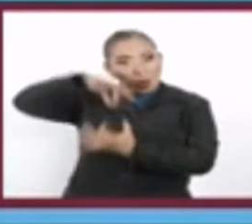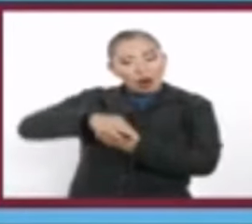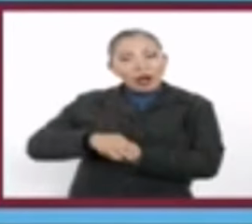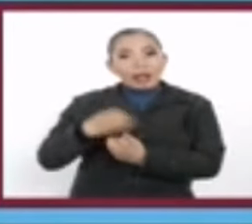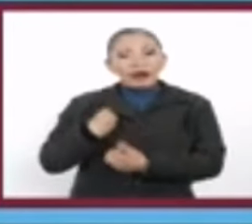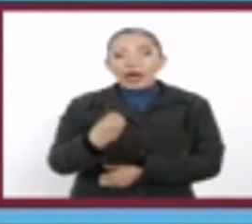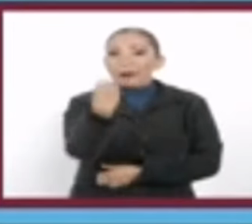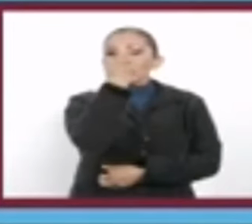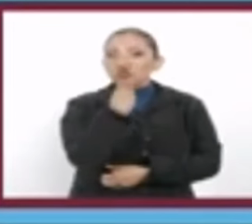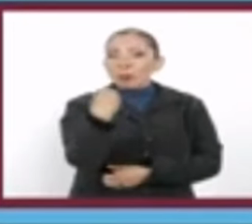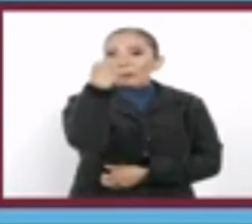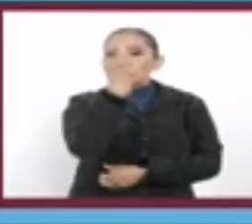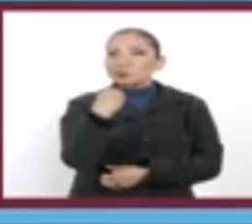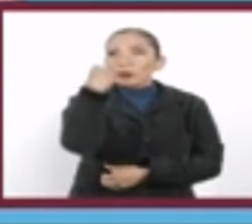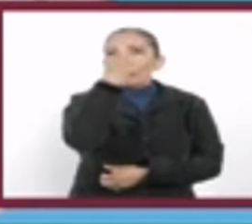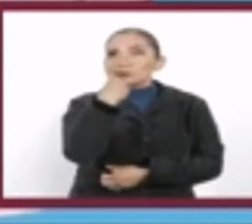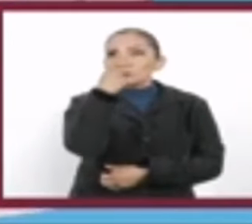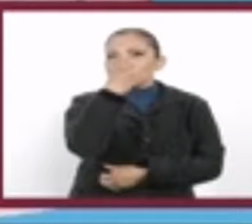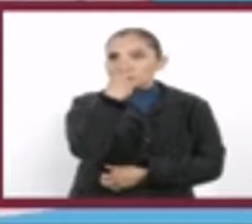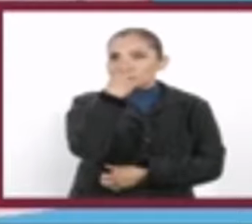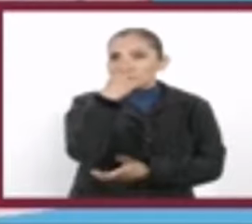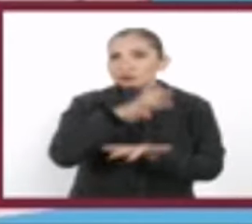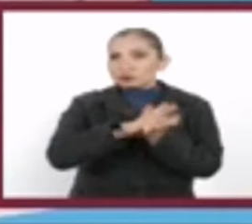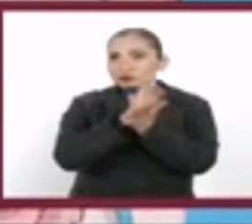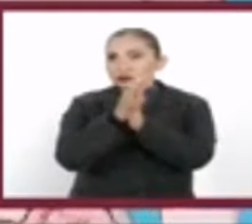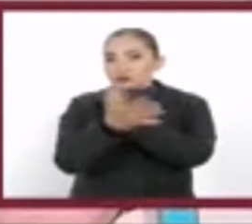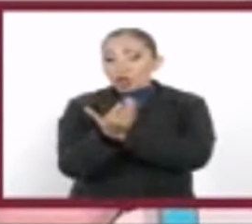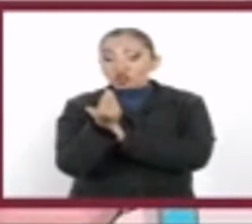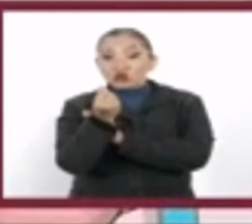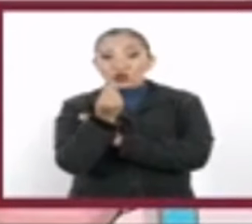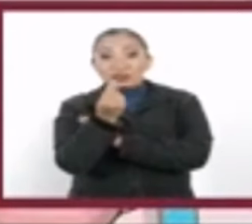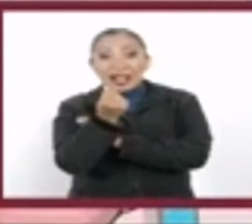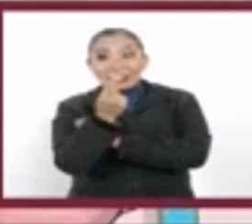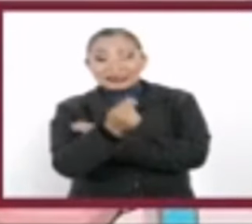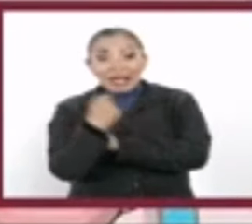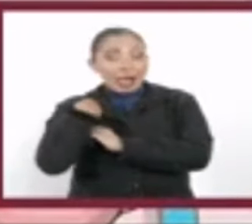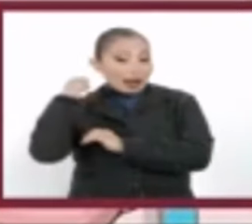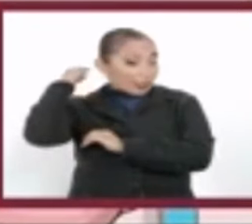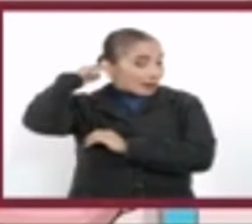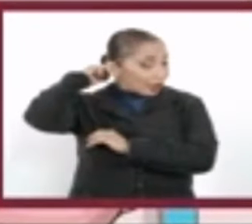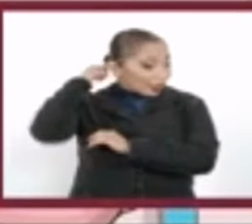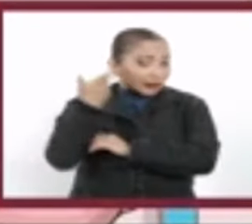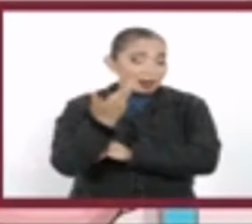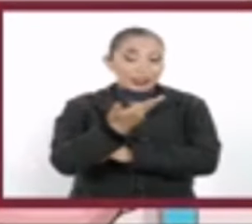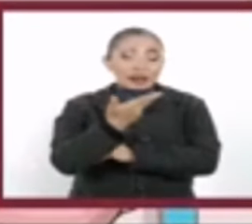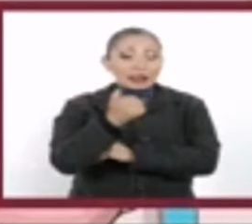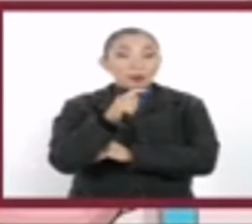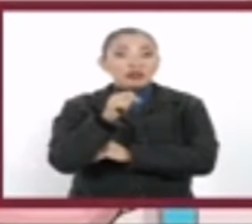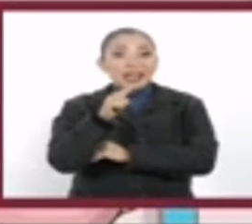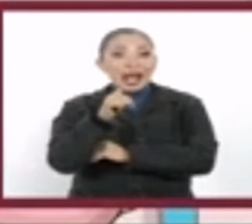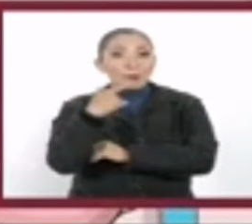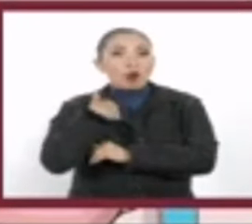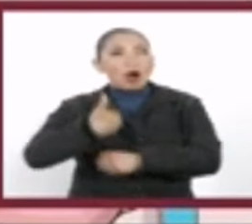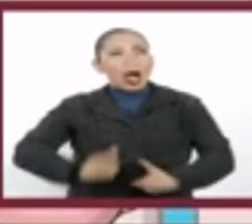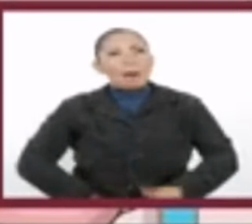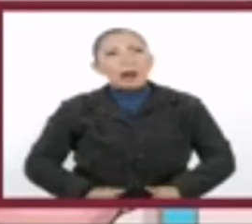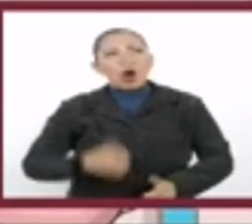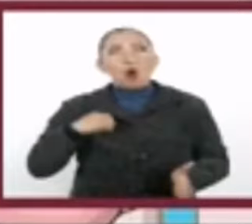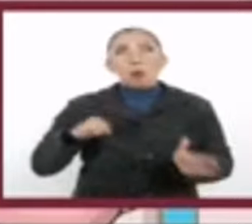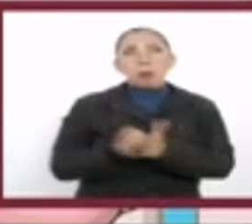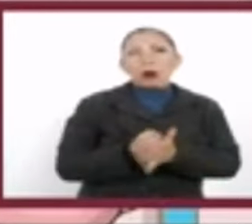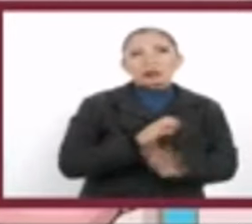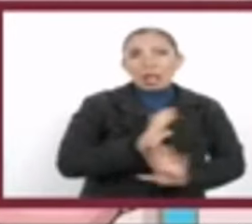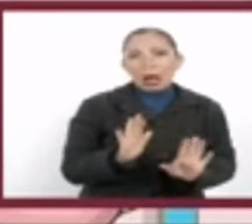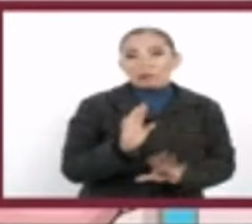el consumo de ciertos alimentos. Esta sustancia actúa en el hipotálamo, para indicar que existe sensación de hambre o de